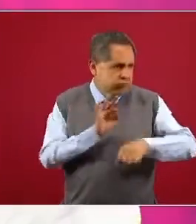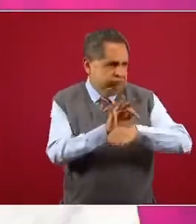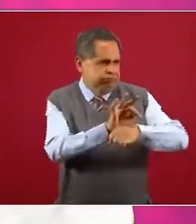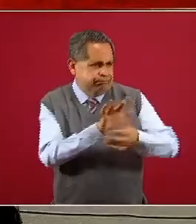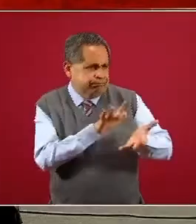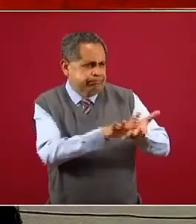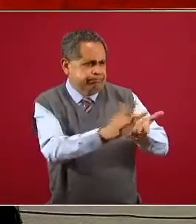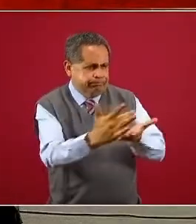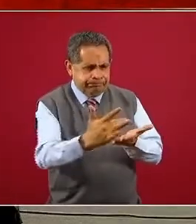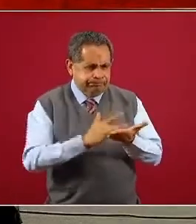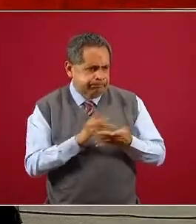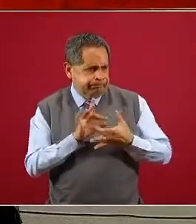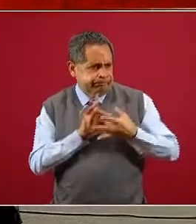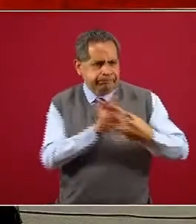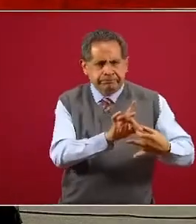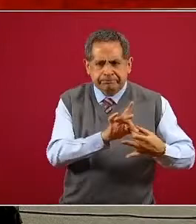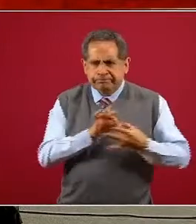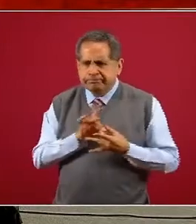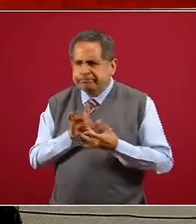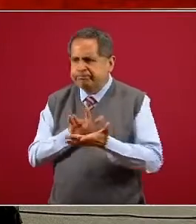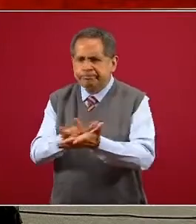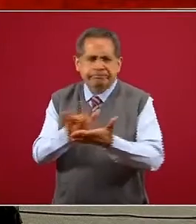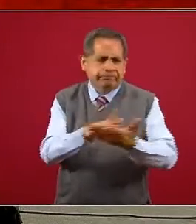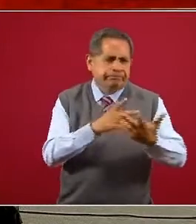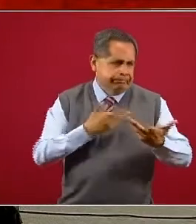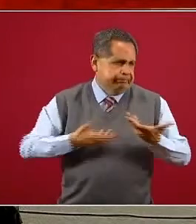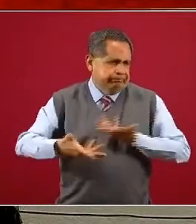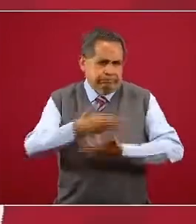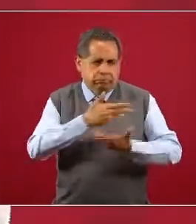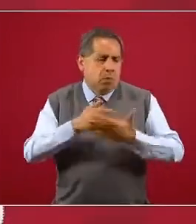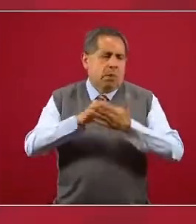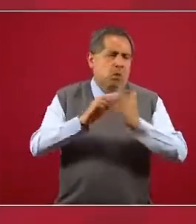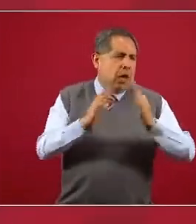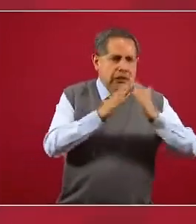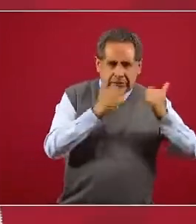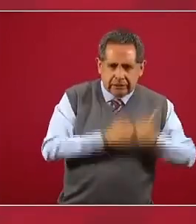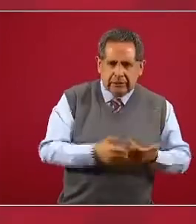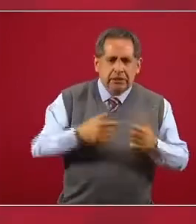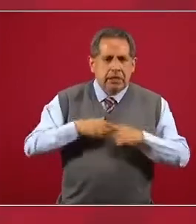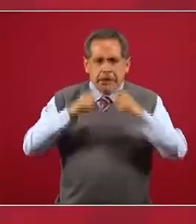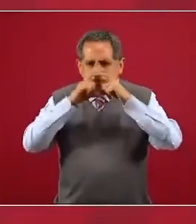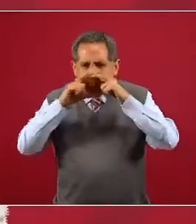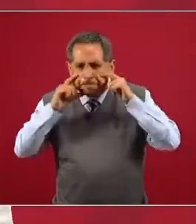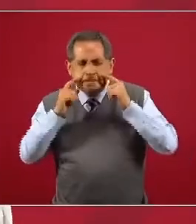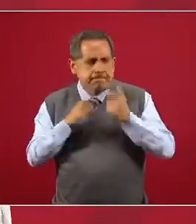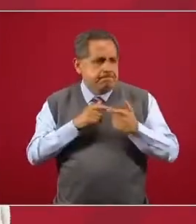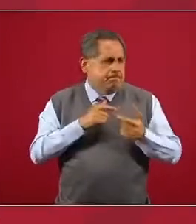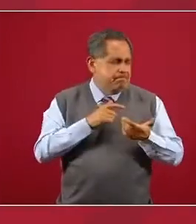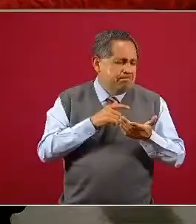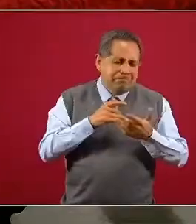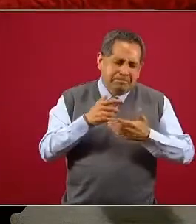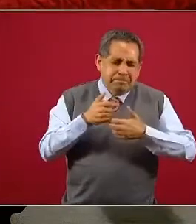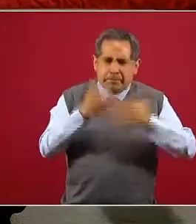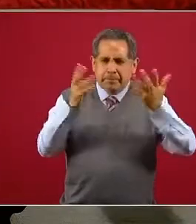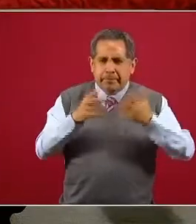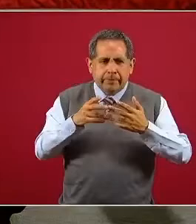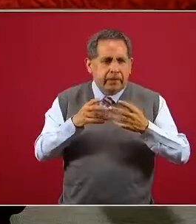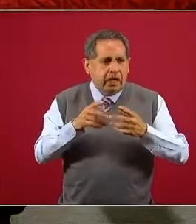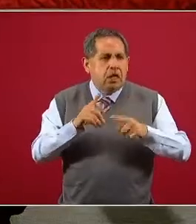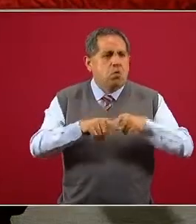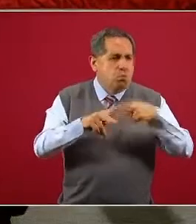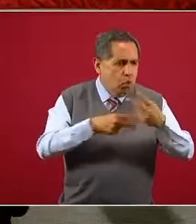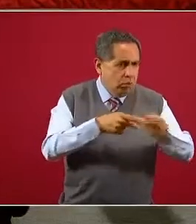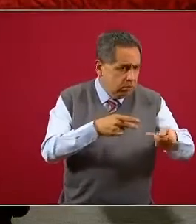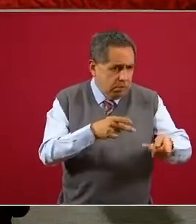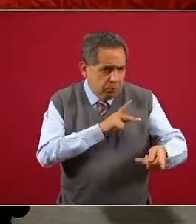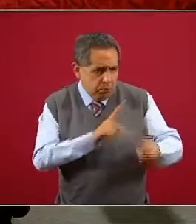a ayudar a otras personas en la manera en que podemos, quedándonos en casa, usando nuestro cubrebocas, buscando asistir a alguien